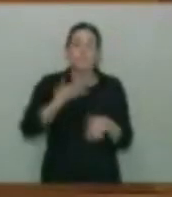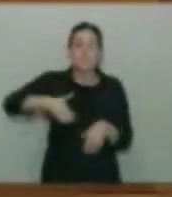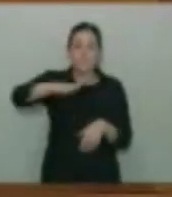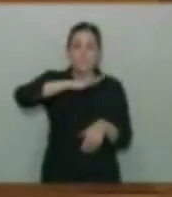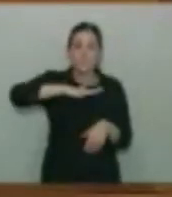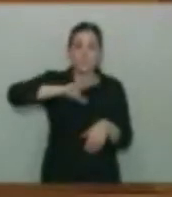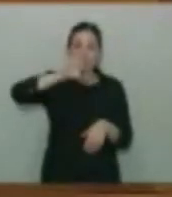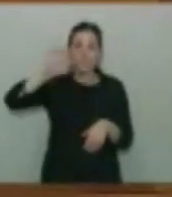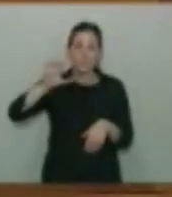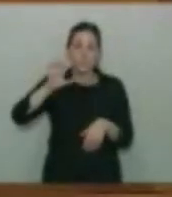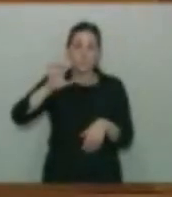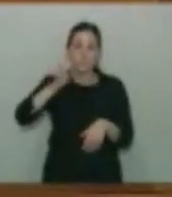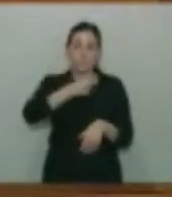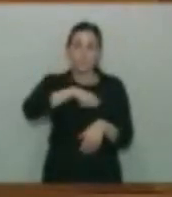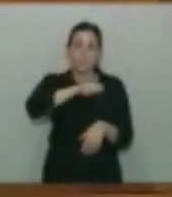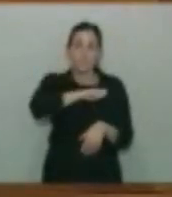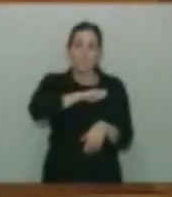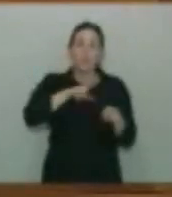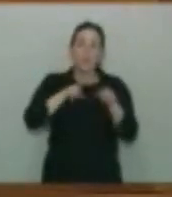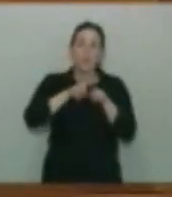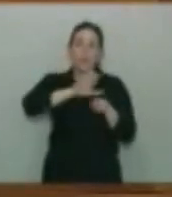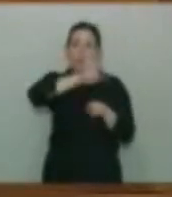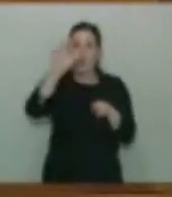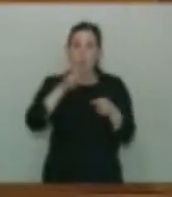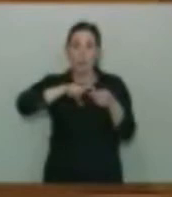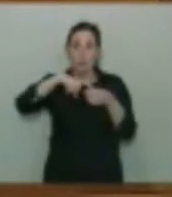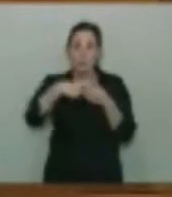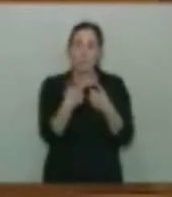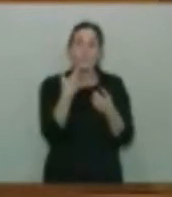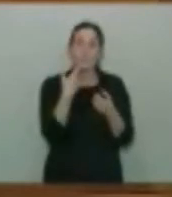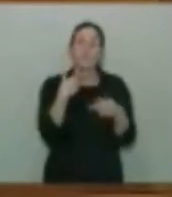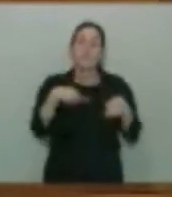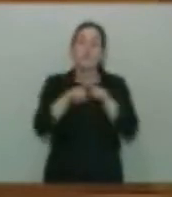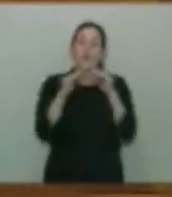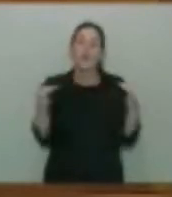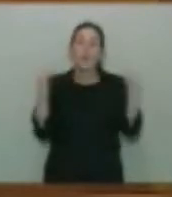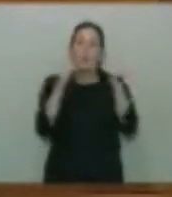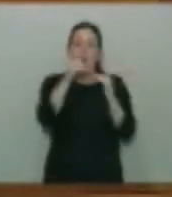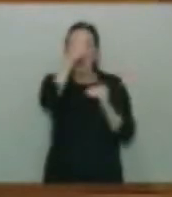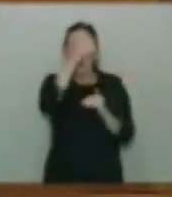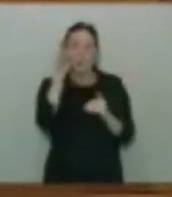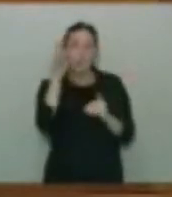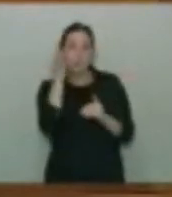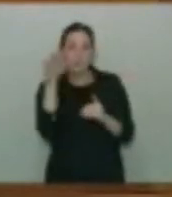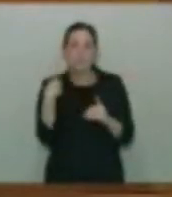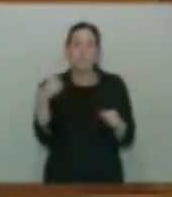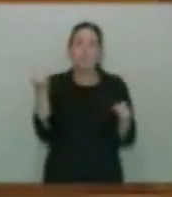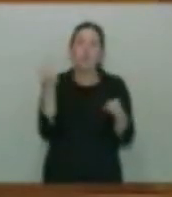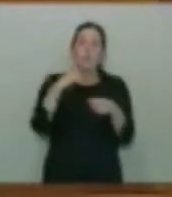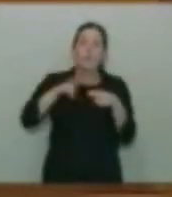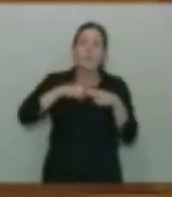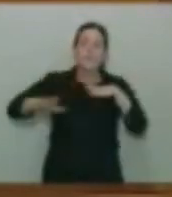cuenta de manera activa el objetivo de la igualdad entre hombres y mujeres al elaborar y aplicar disposiciones legales, reglamentarias y administrativas, así como políticas